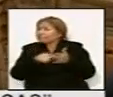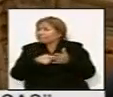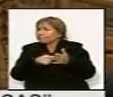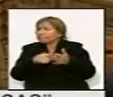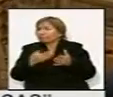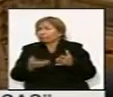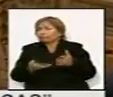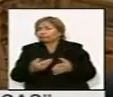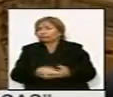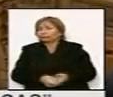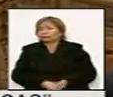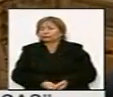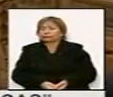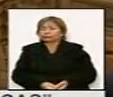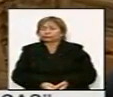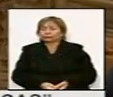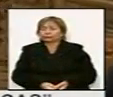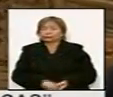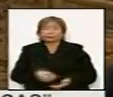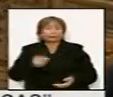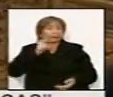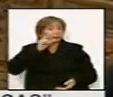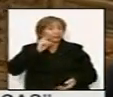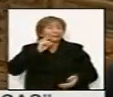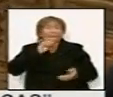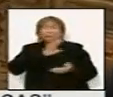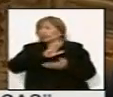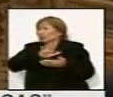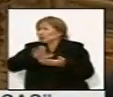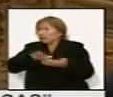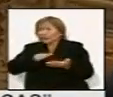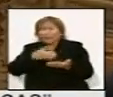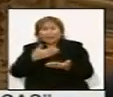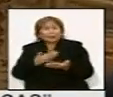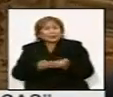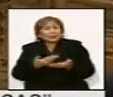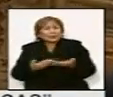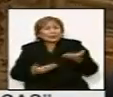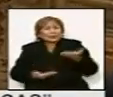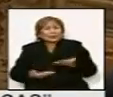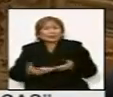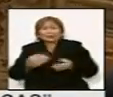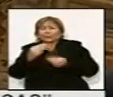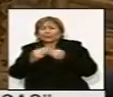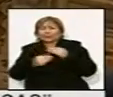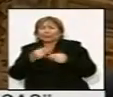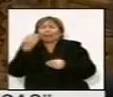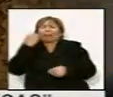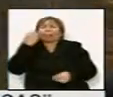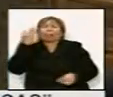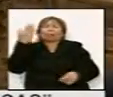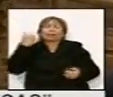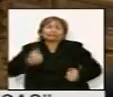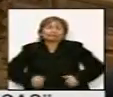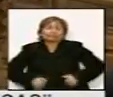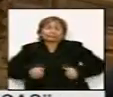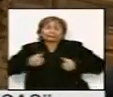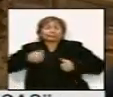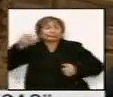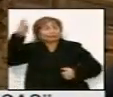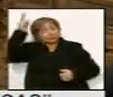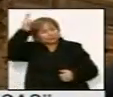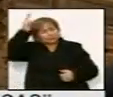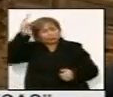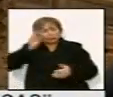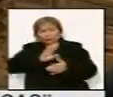a la parte sexual, sino a todo el mundo que se vivía en la época de los incas. Todo